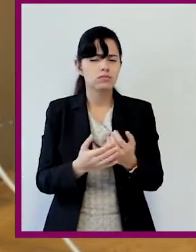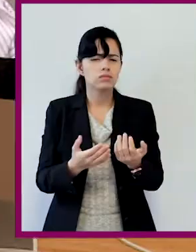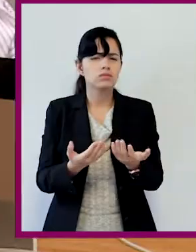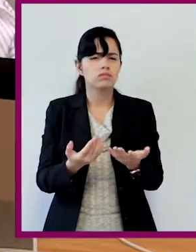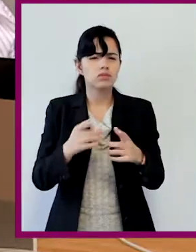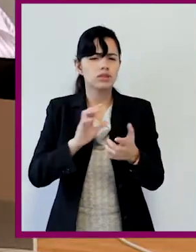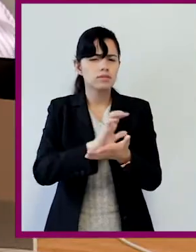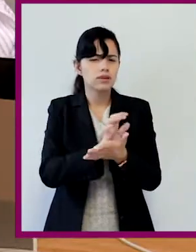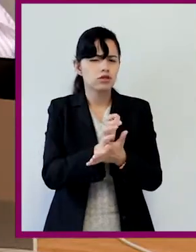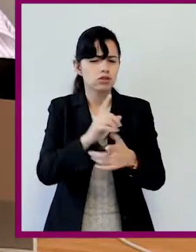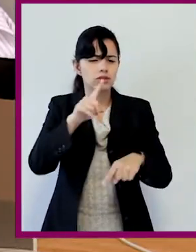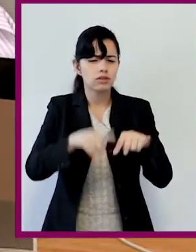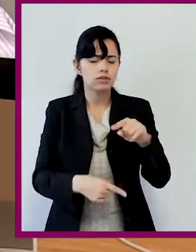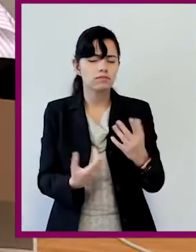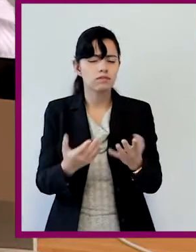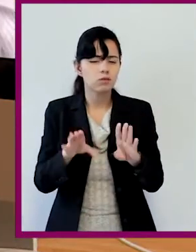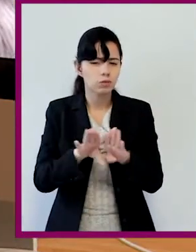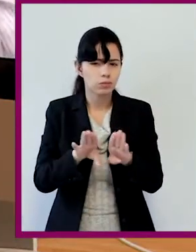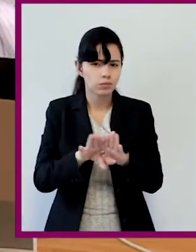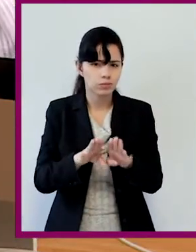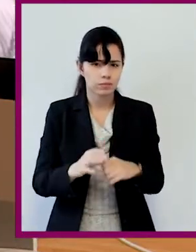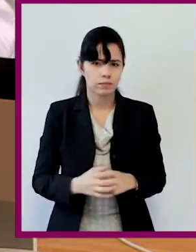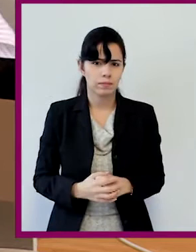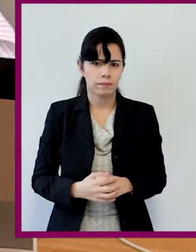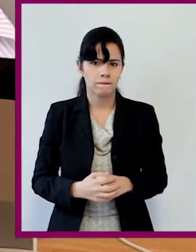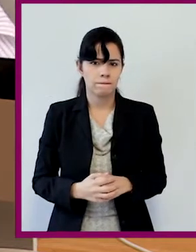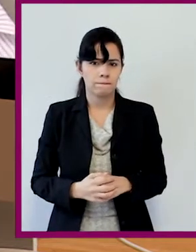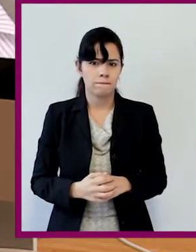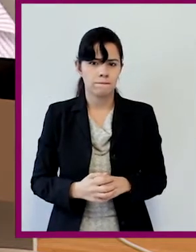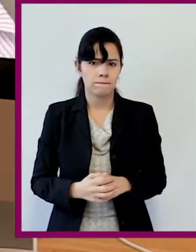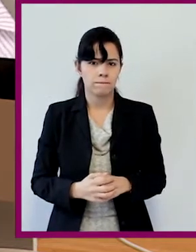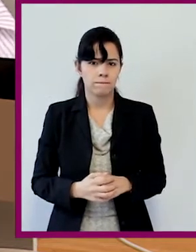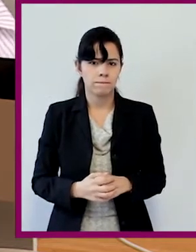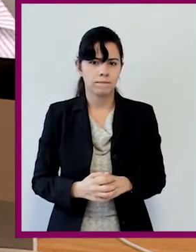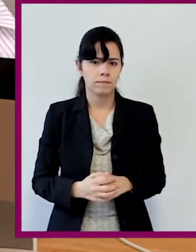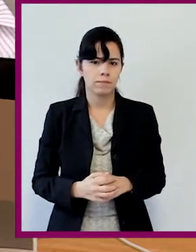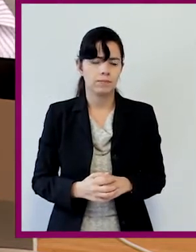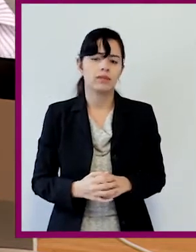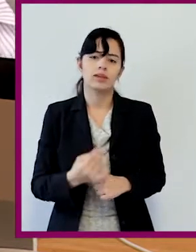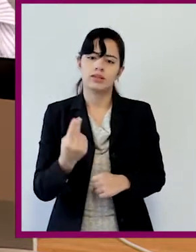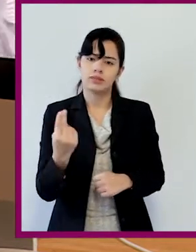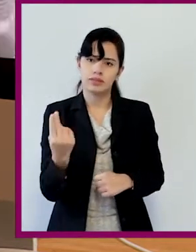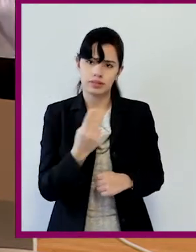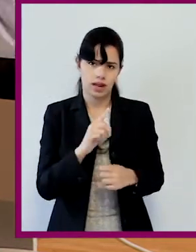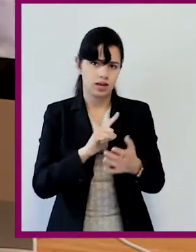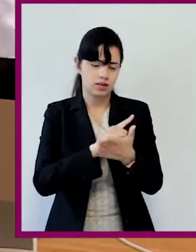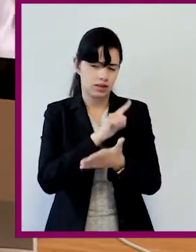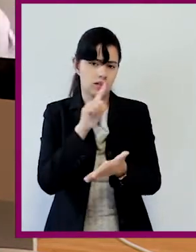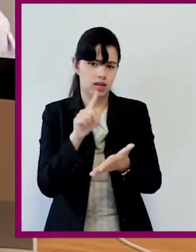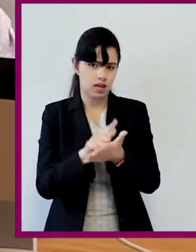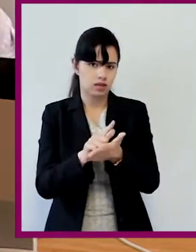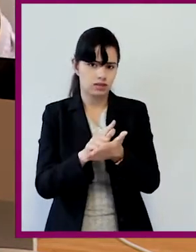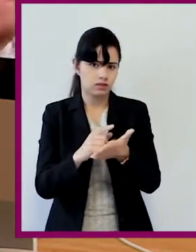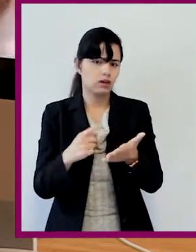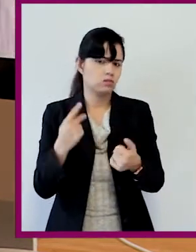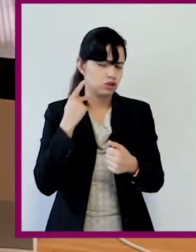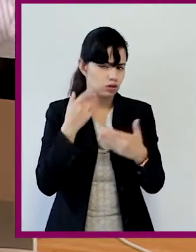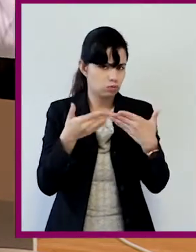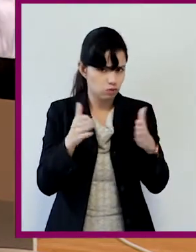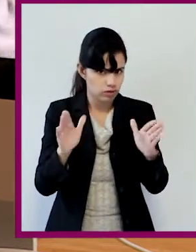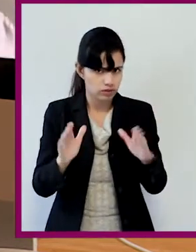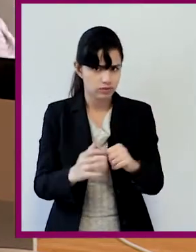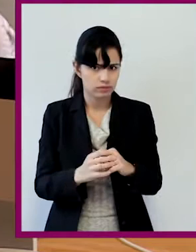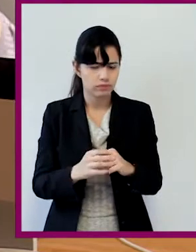discriminación? Quiere decir que haya políticas públicas que favorezcan